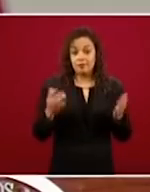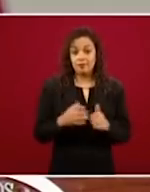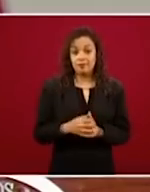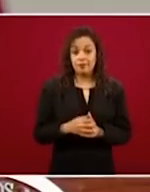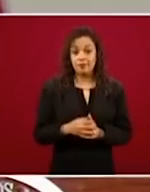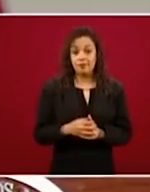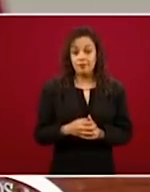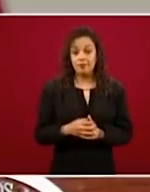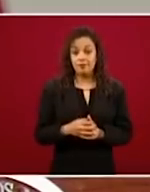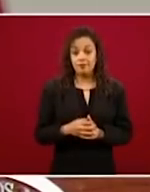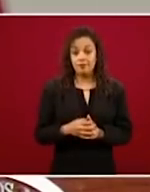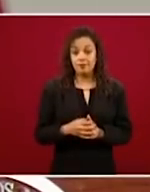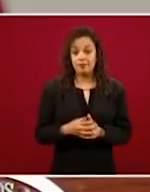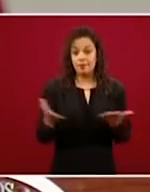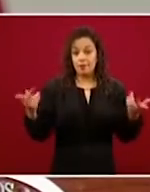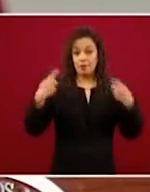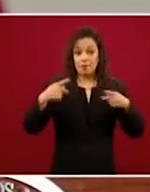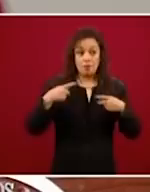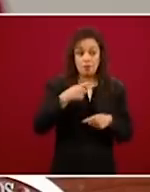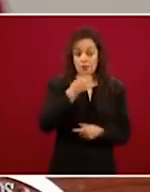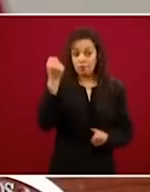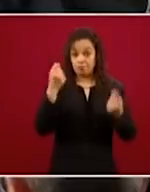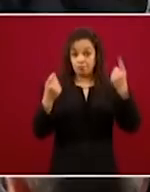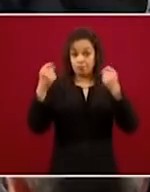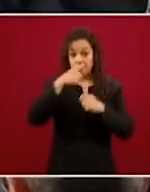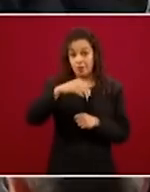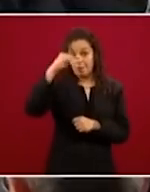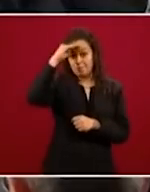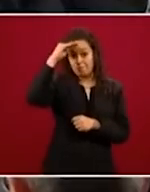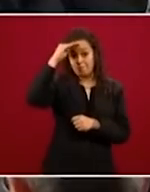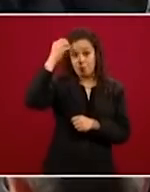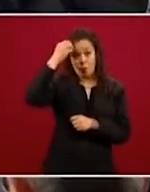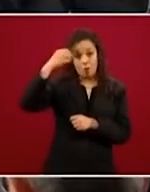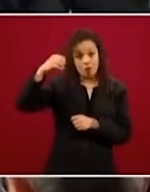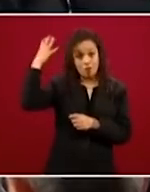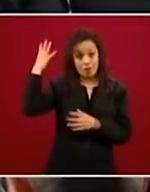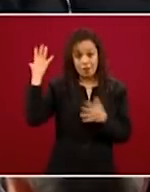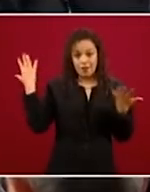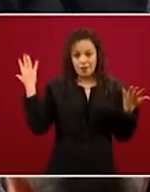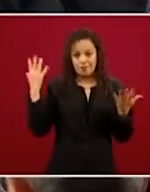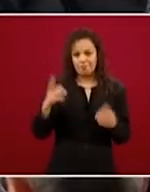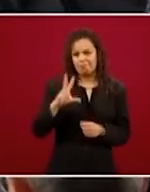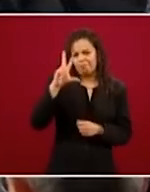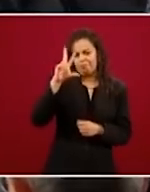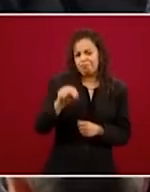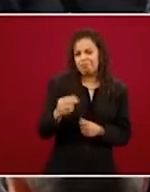se padezcan de amnesia hablando de menos médicos otros